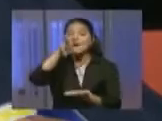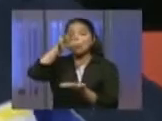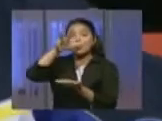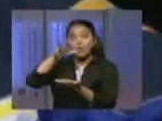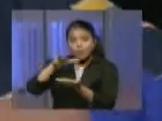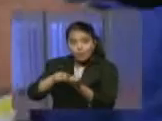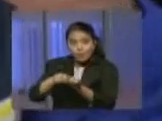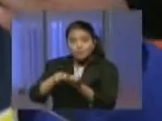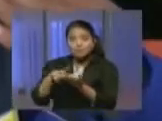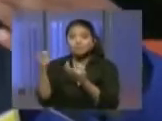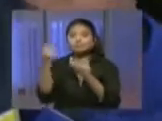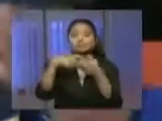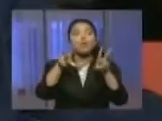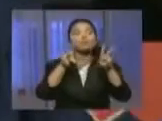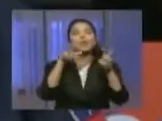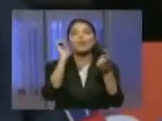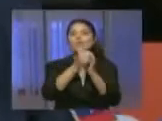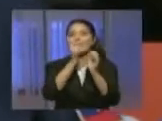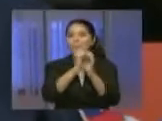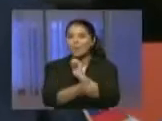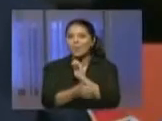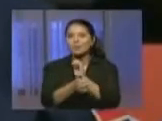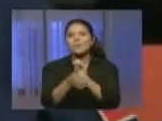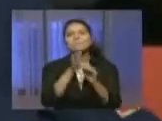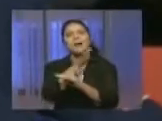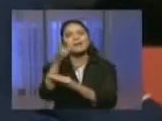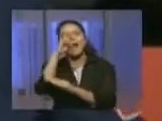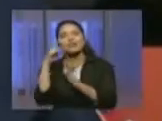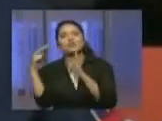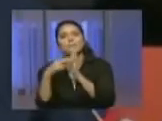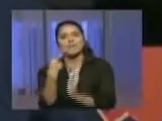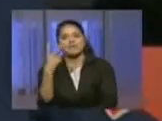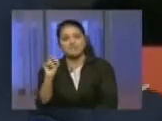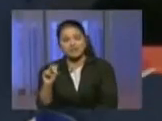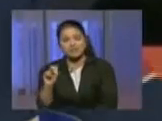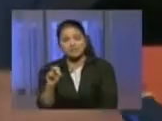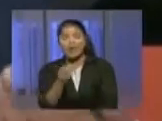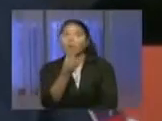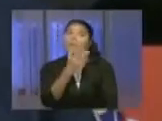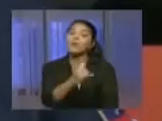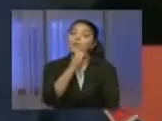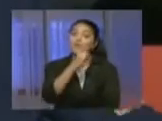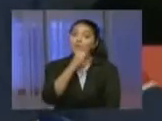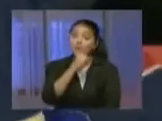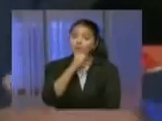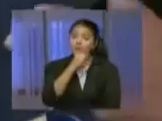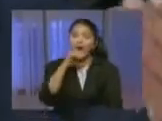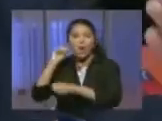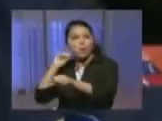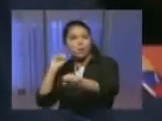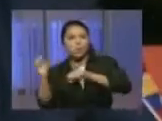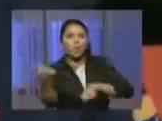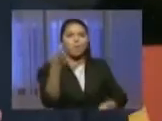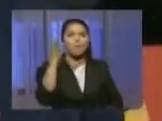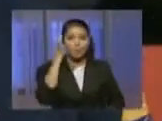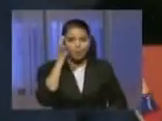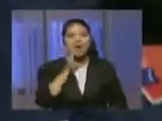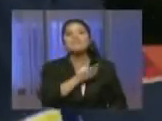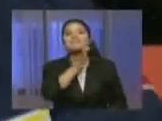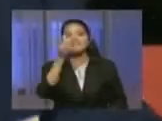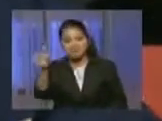incorporación de nuevos deportes en la ruta Tokio 2020 y hay que dar la buena noticia de que el sofbol femenino vuelve a a Tok